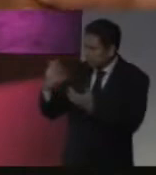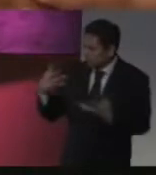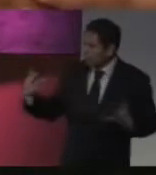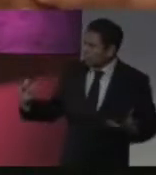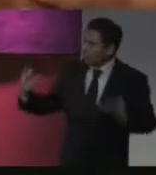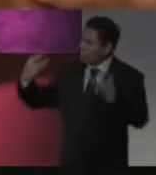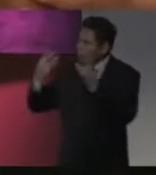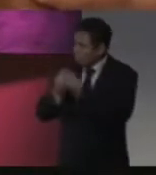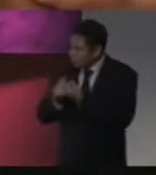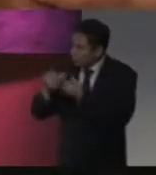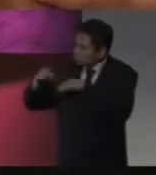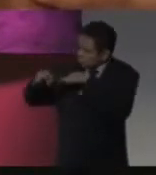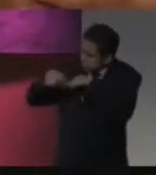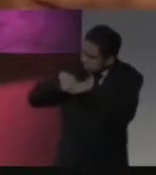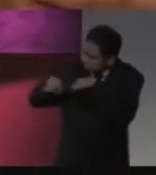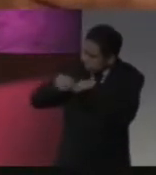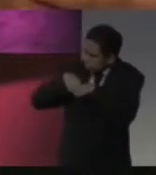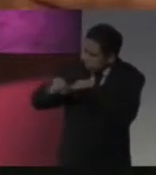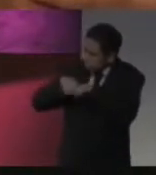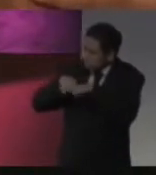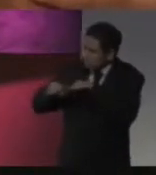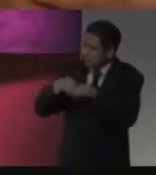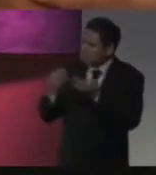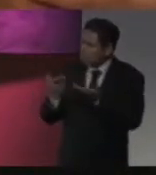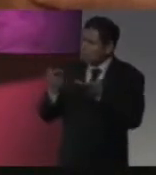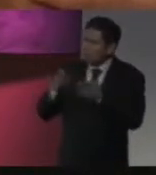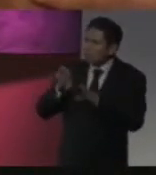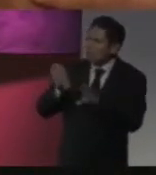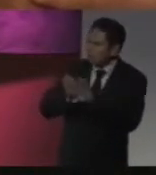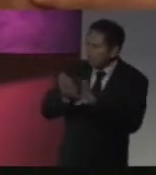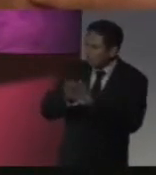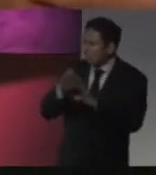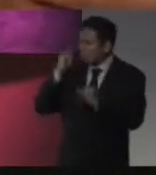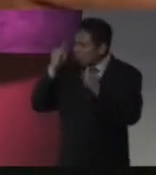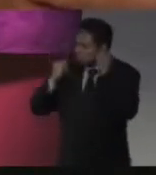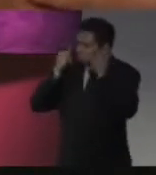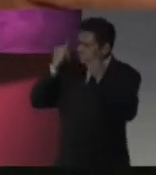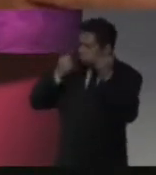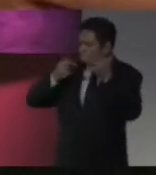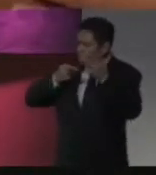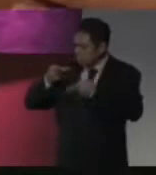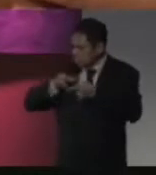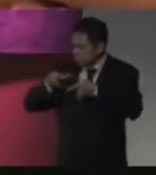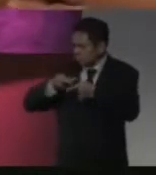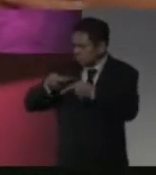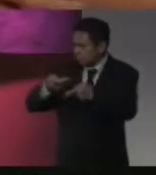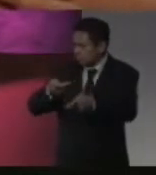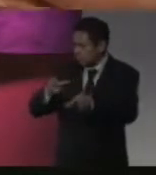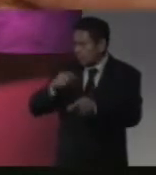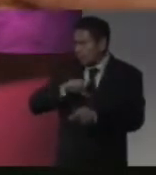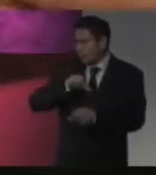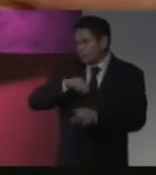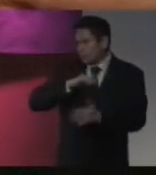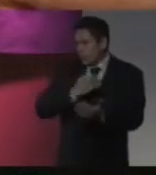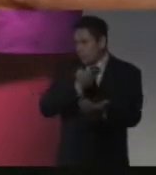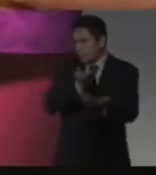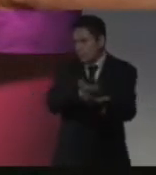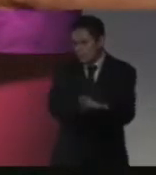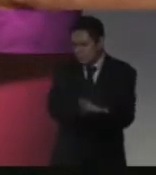trabajamos algunos caminos, ¿sí? Y llegamos a esta propuesta